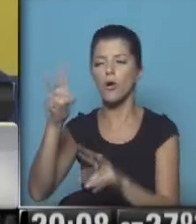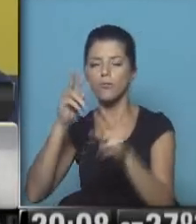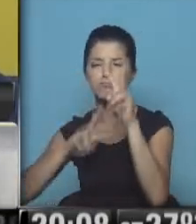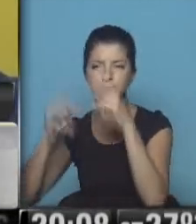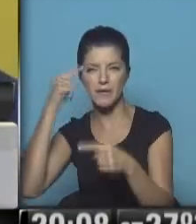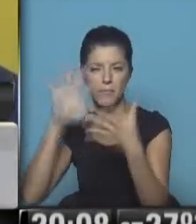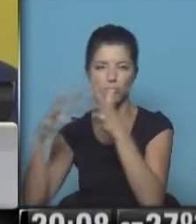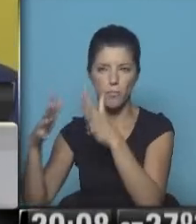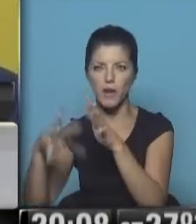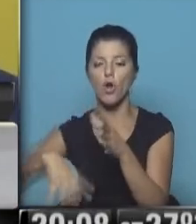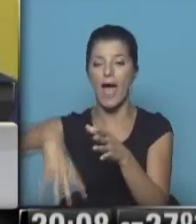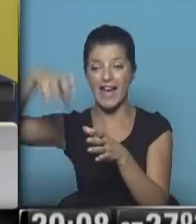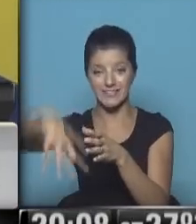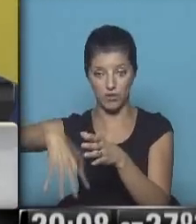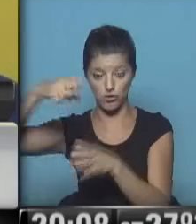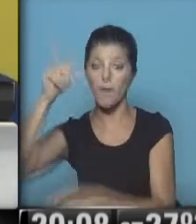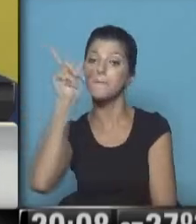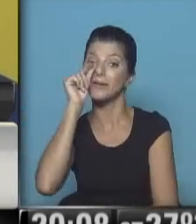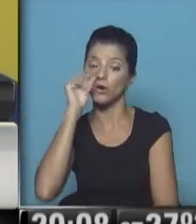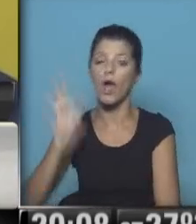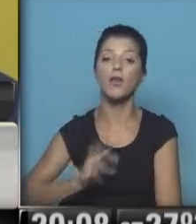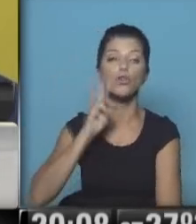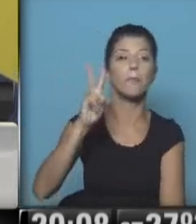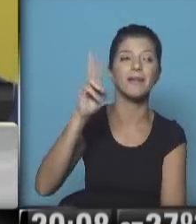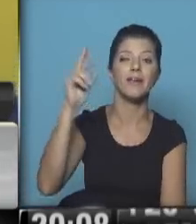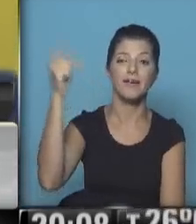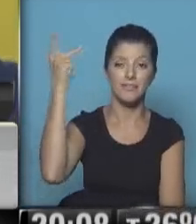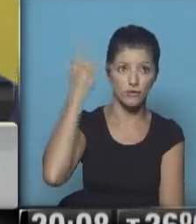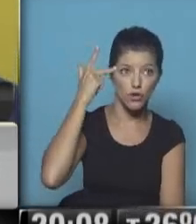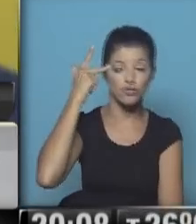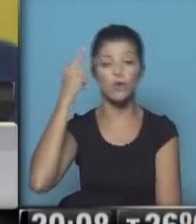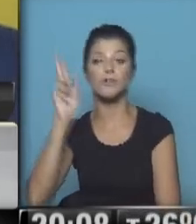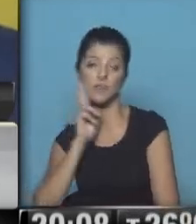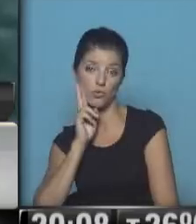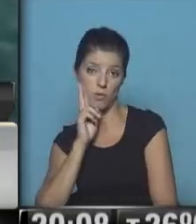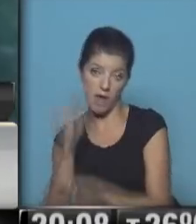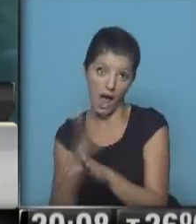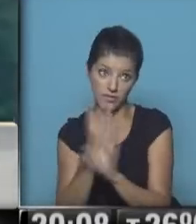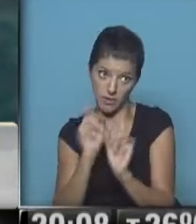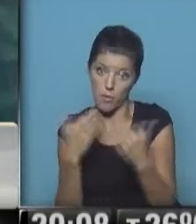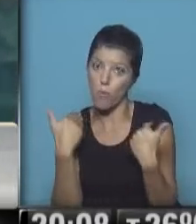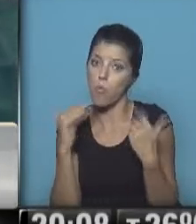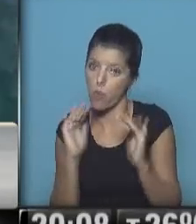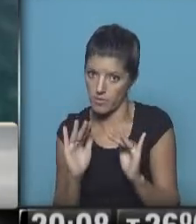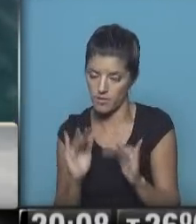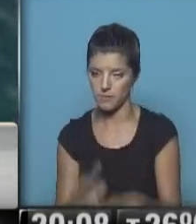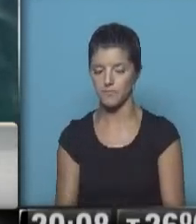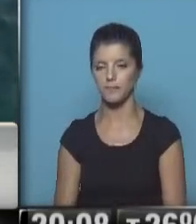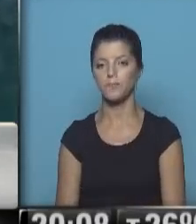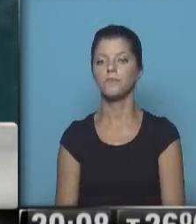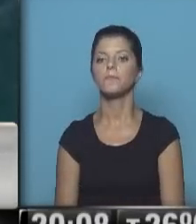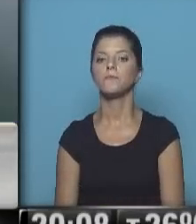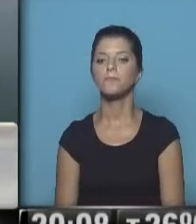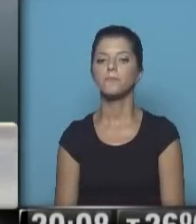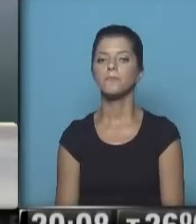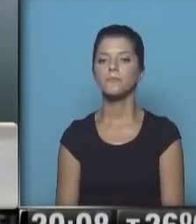entre entre 2018 y 19 aproximadamente podría ser antes también e